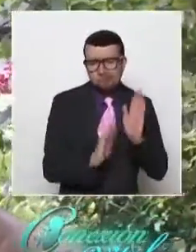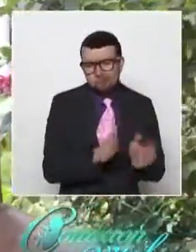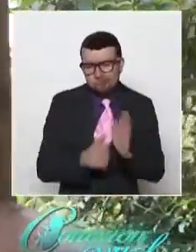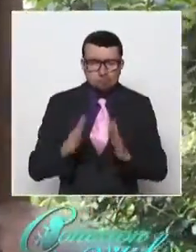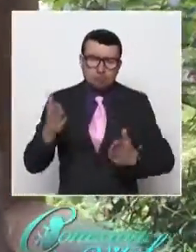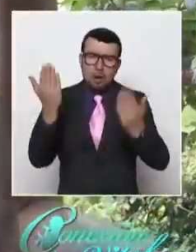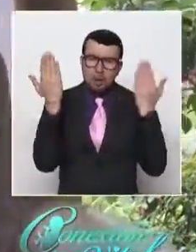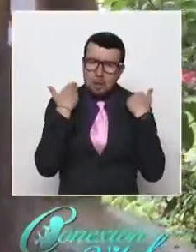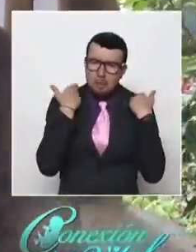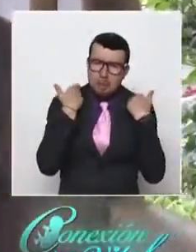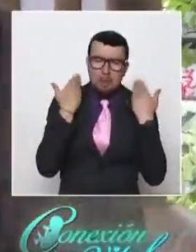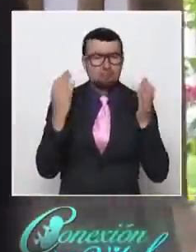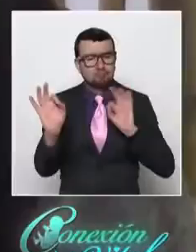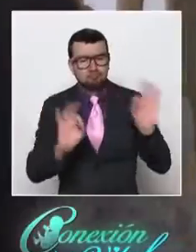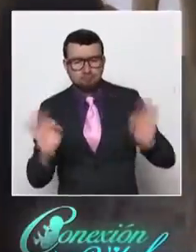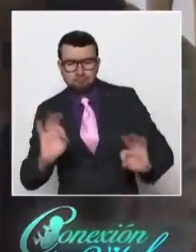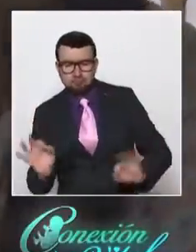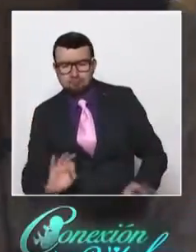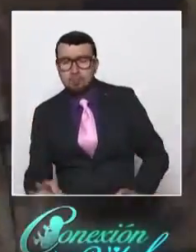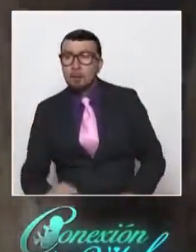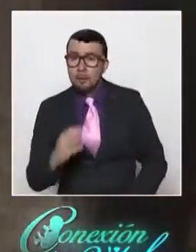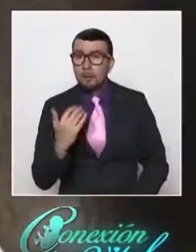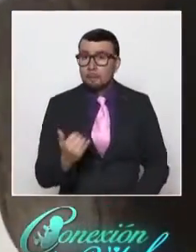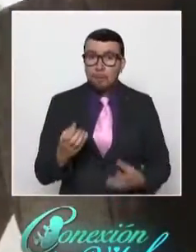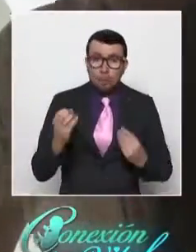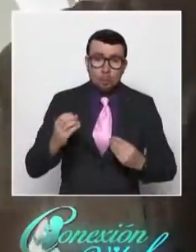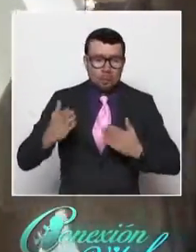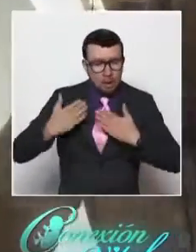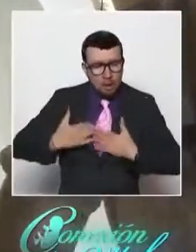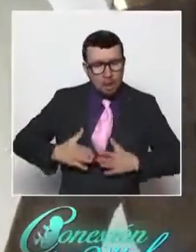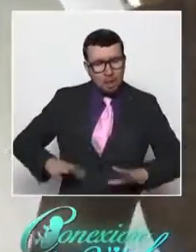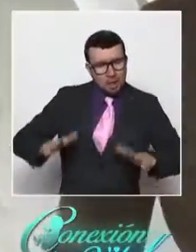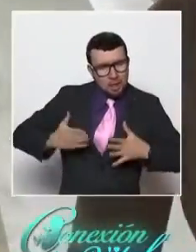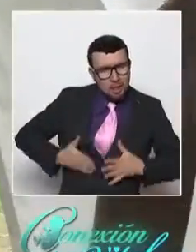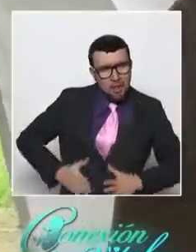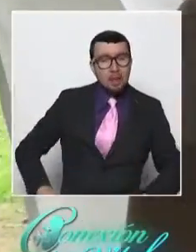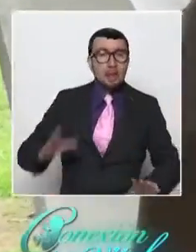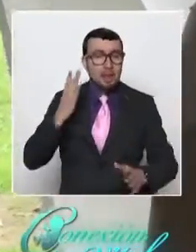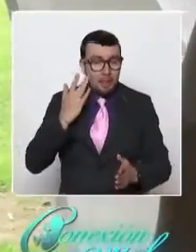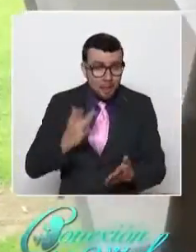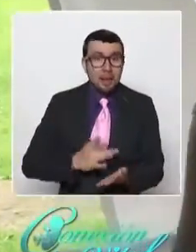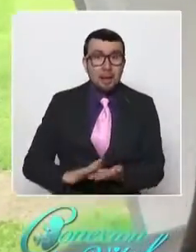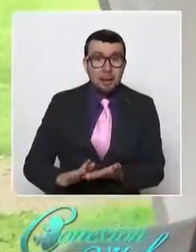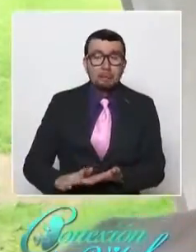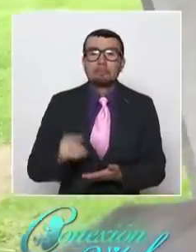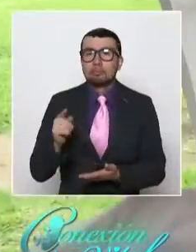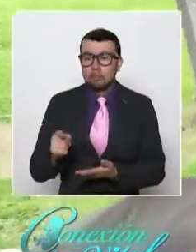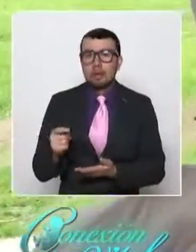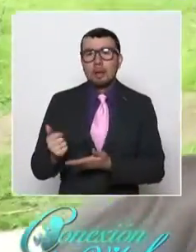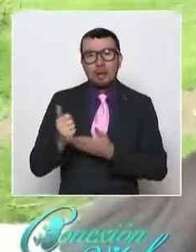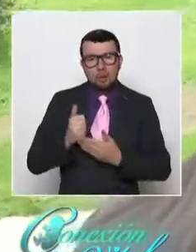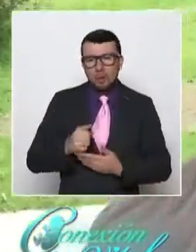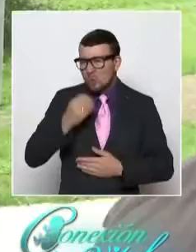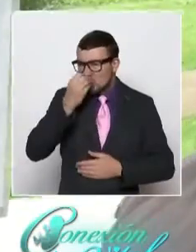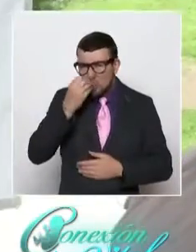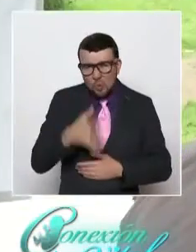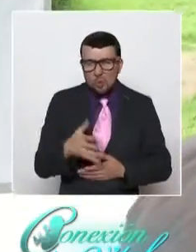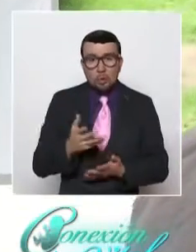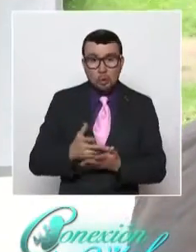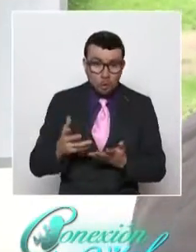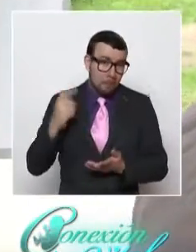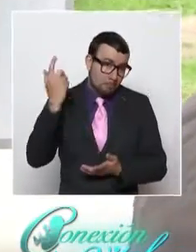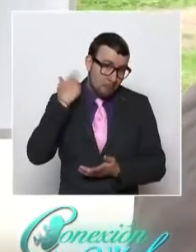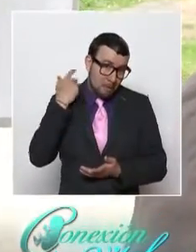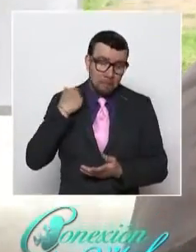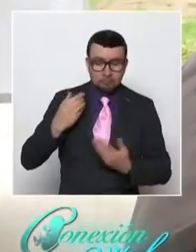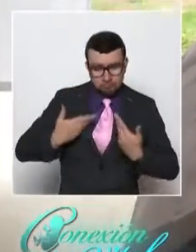masajes de relajación y drenaje linfático, ya que a través de ella se drenan todas las toxinas y todos los elementos que